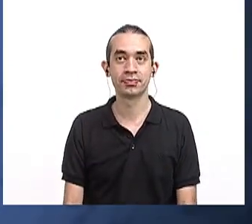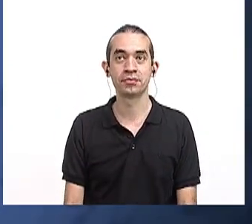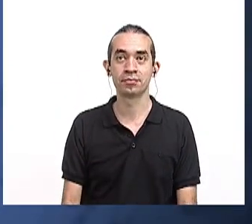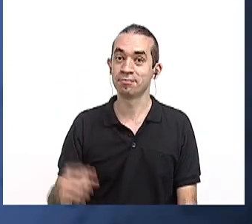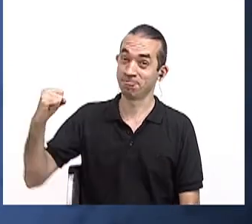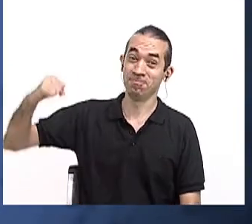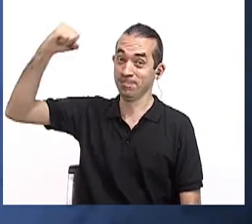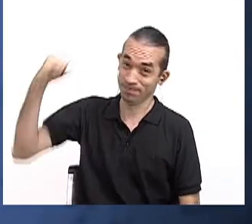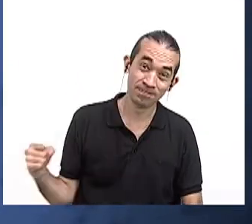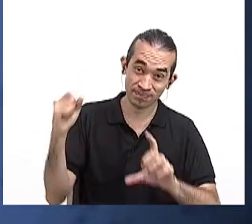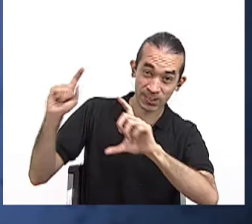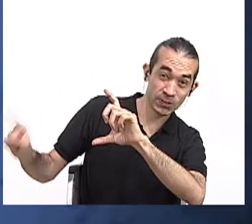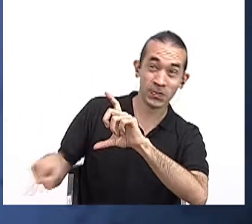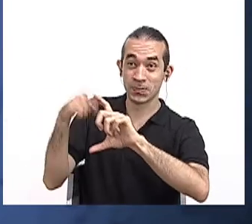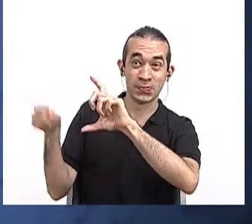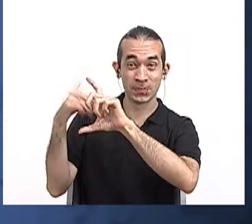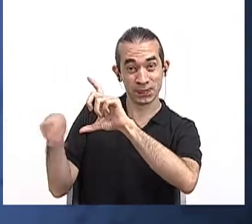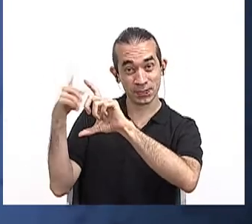Giramos nuestra ruleta